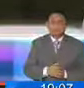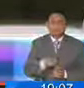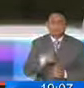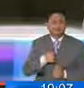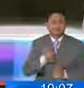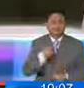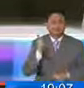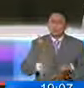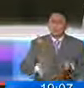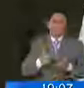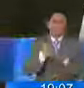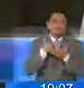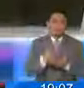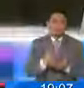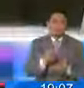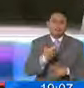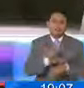porque